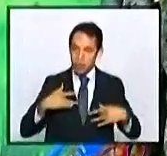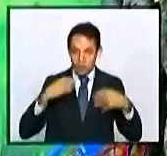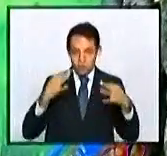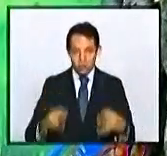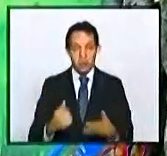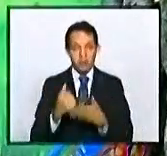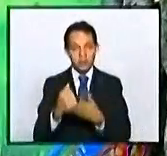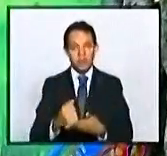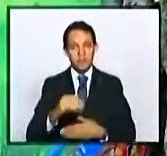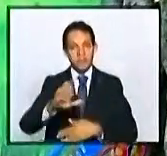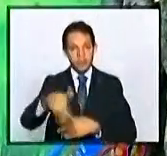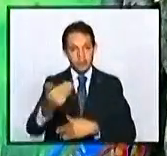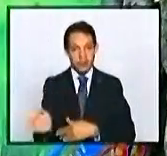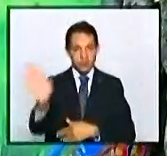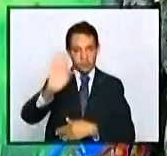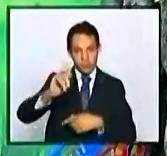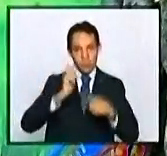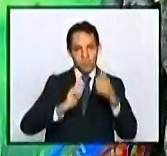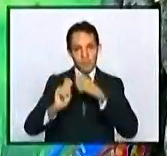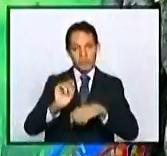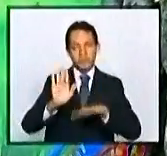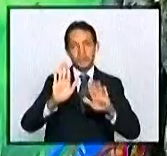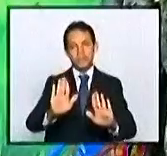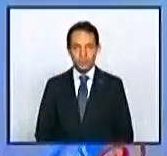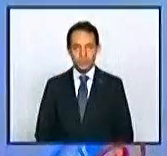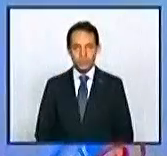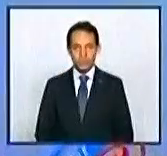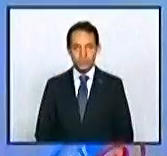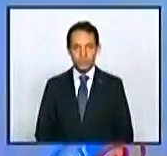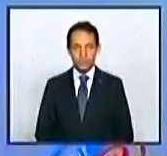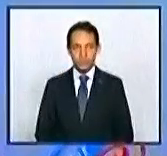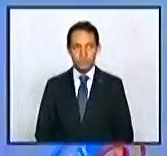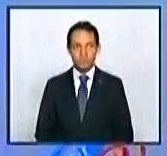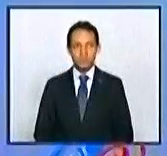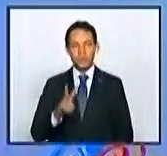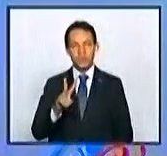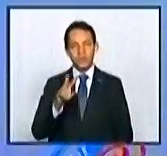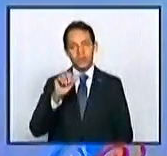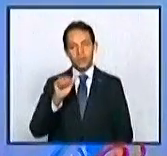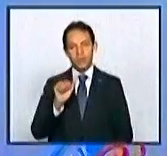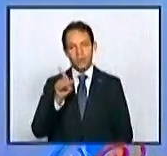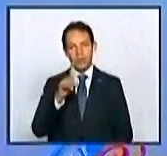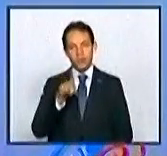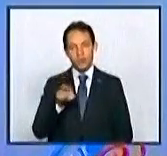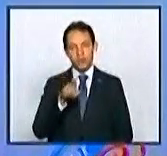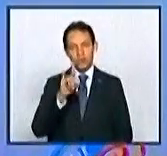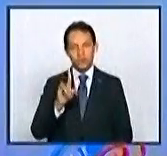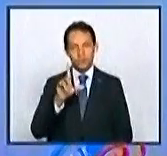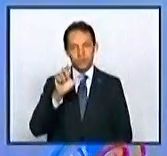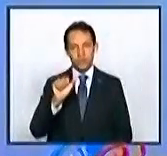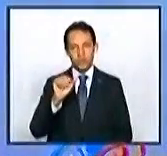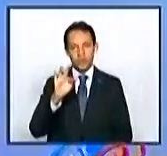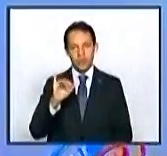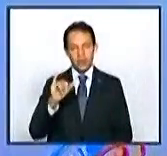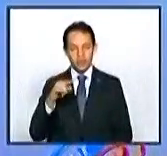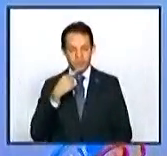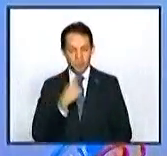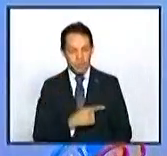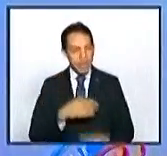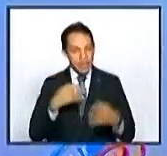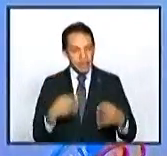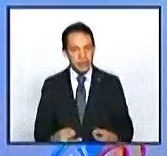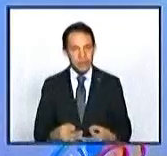enfermedad. Todo esto después de este corte comerciales. Ya regresamos. Tulati, una mezcla de castaño de Indias